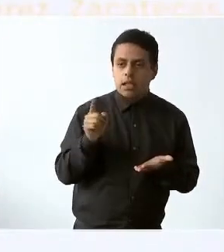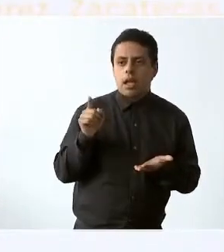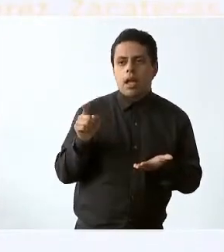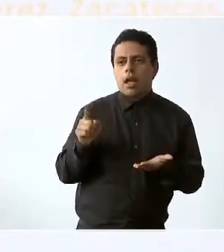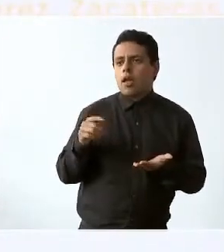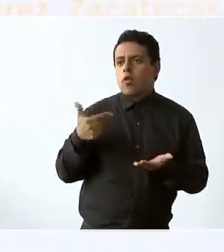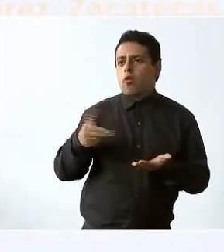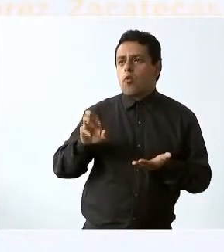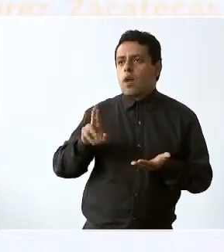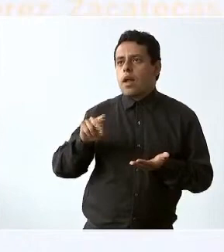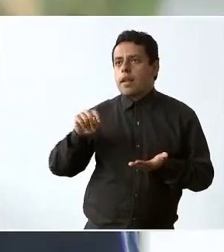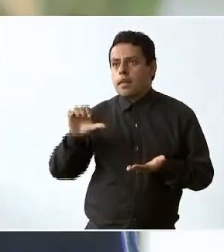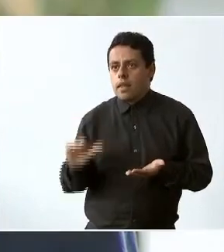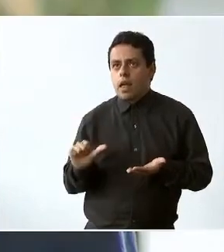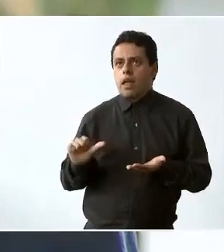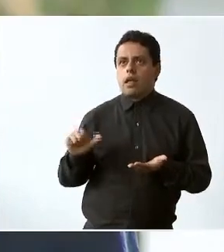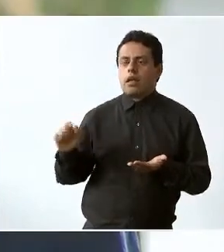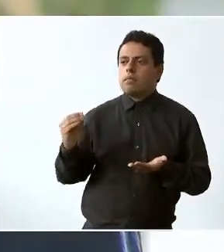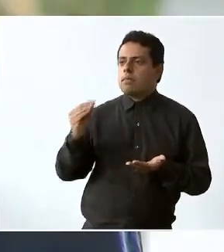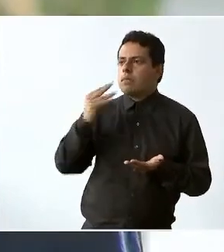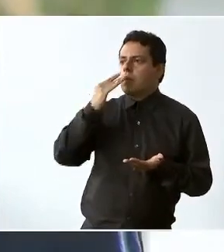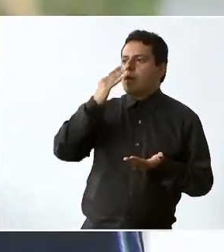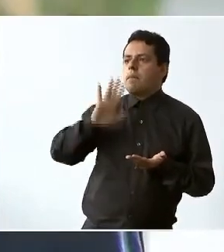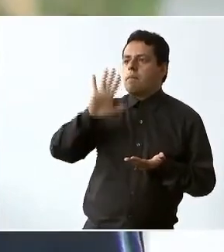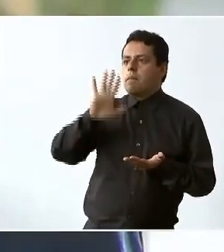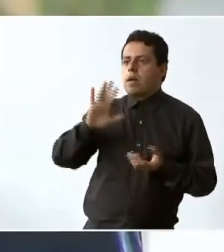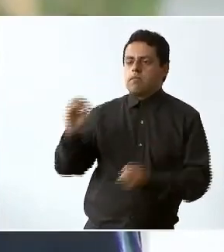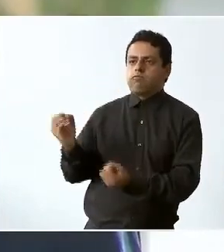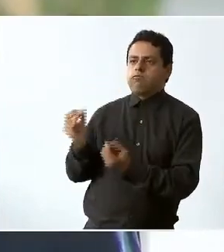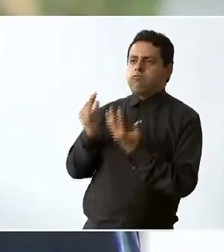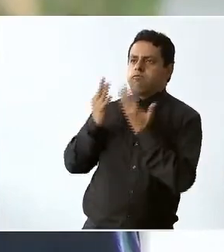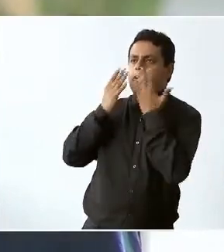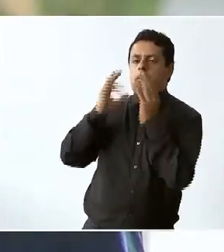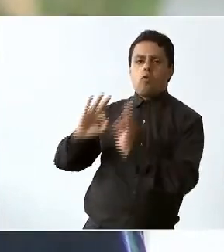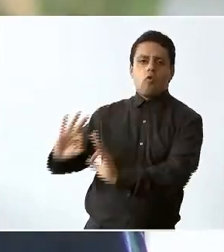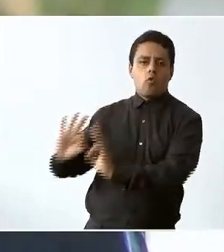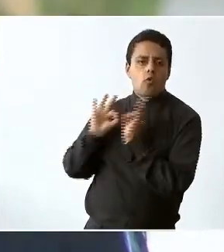había dejado un perfume de gloria.